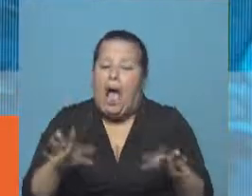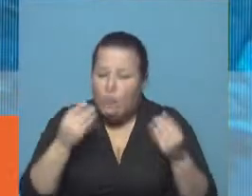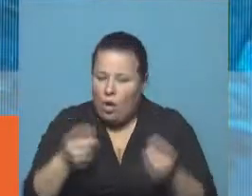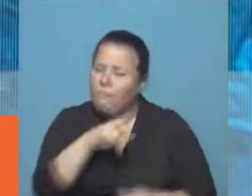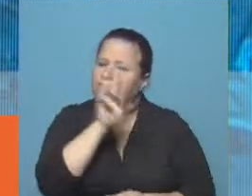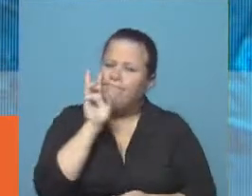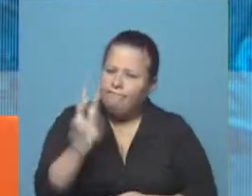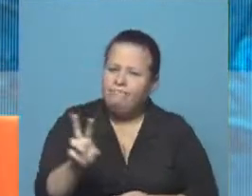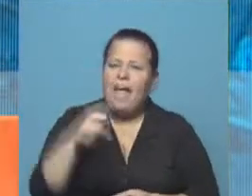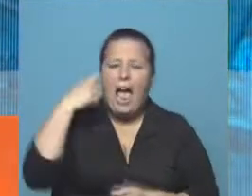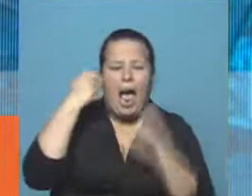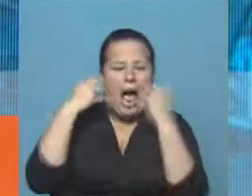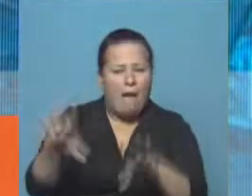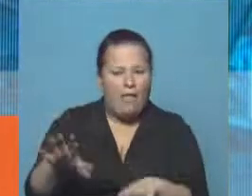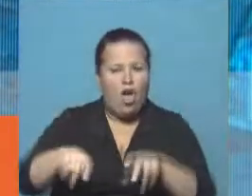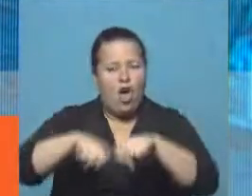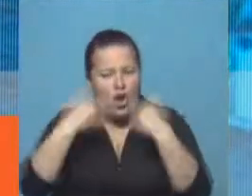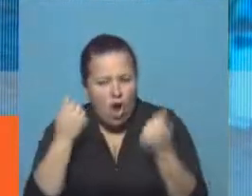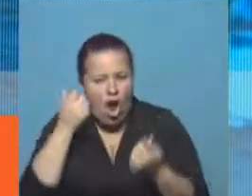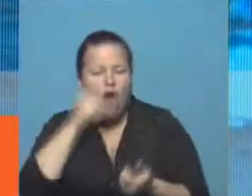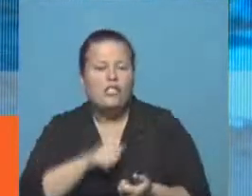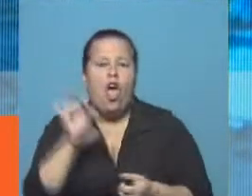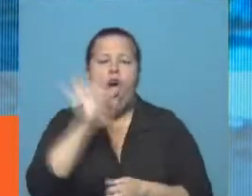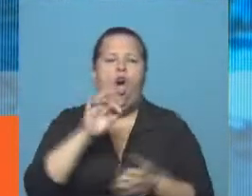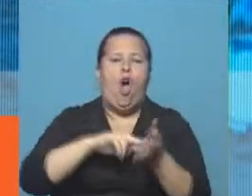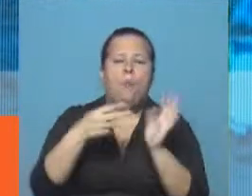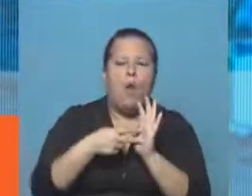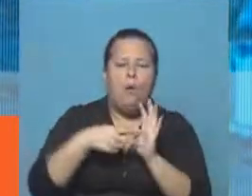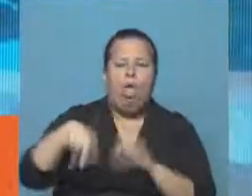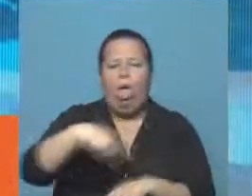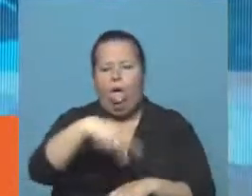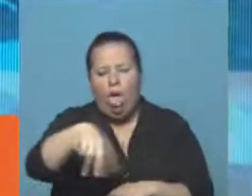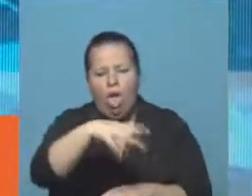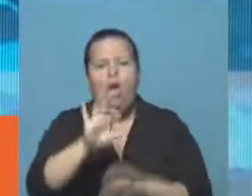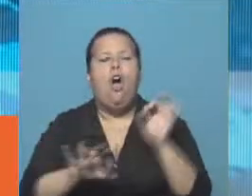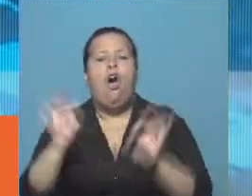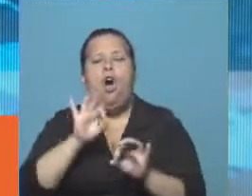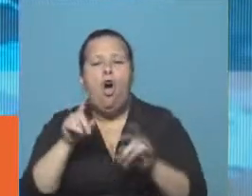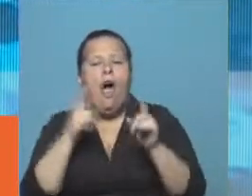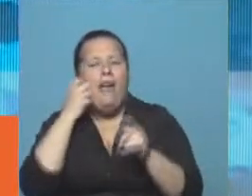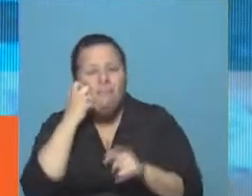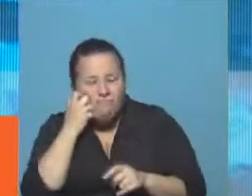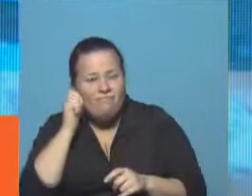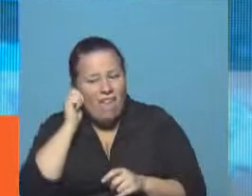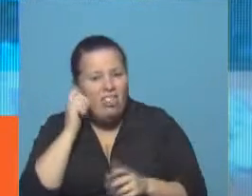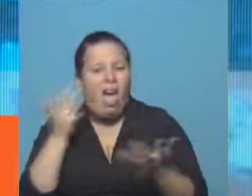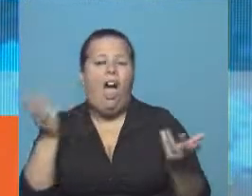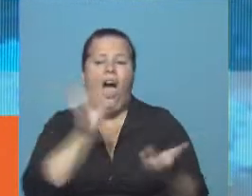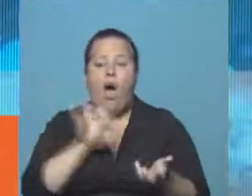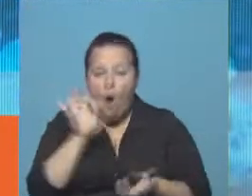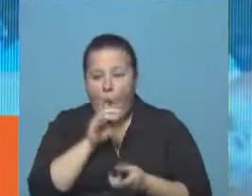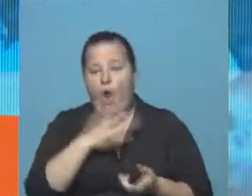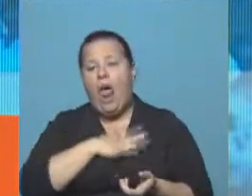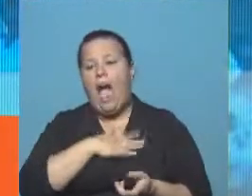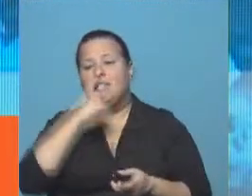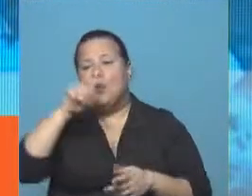vos ves galgos abandonados con fracturas o con problemas de deambulación o con cierta edad, o lamentablemente aquel que